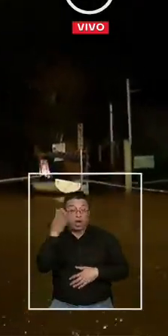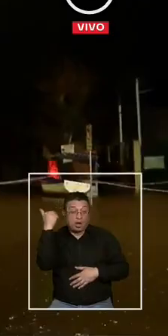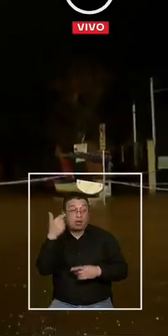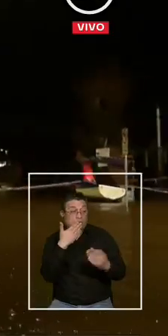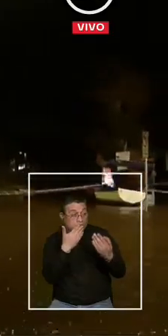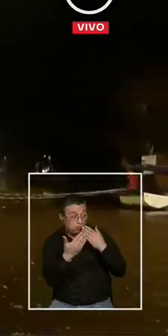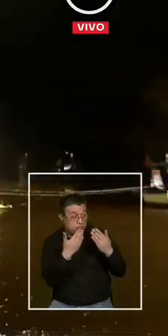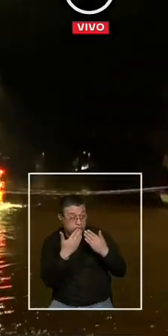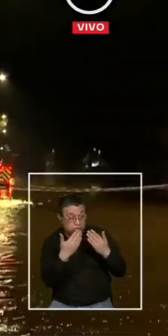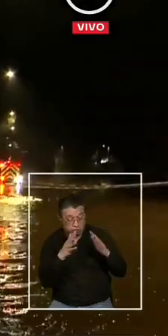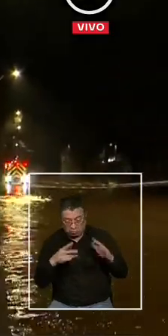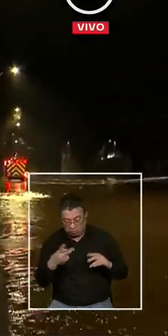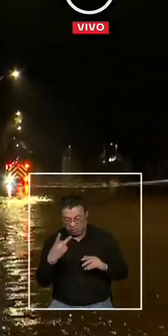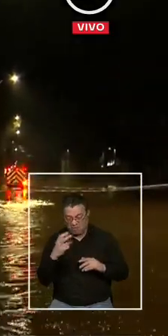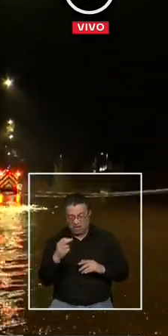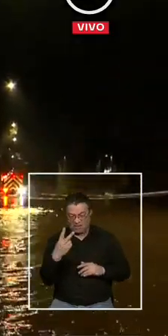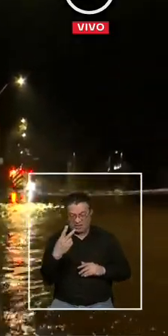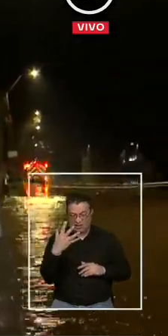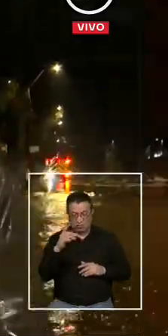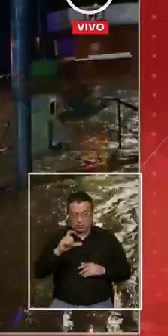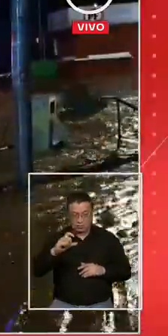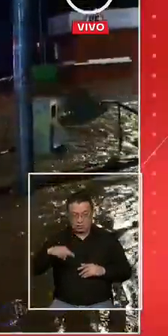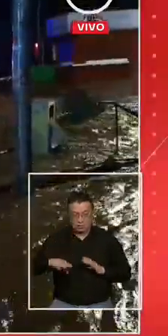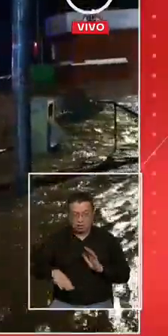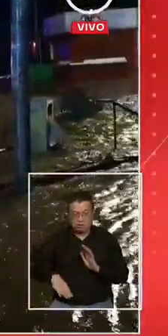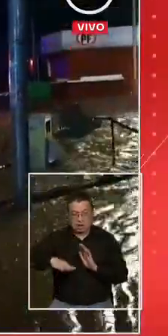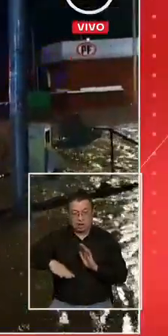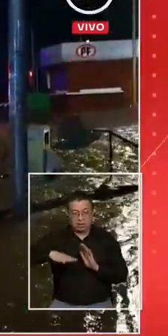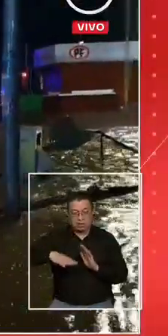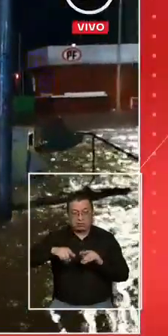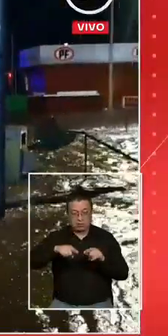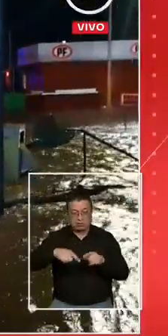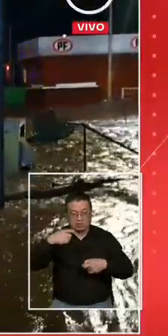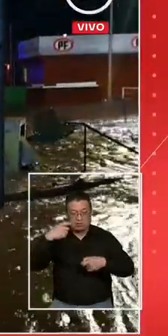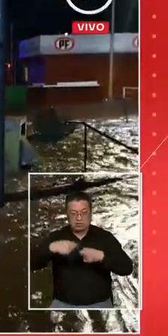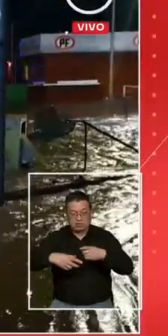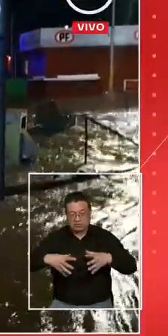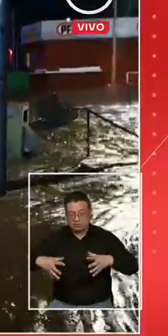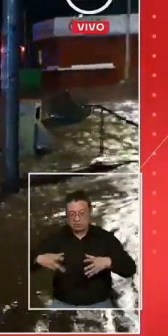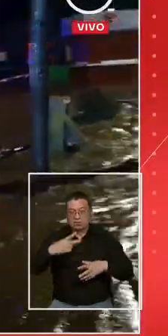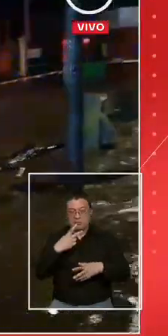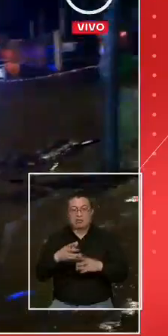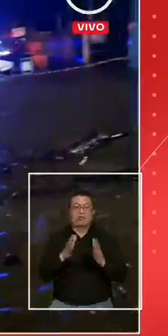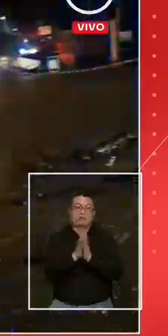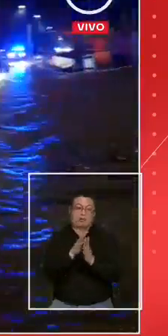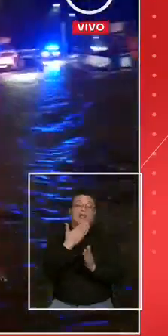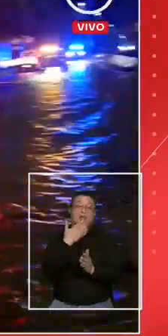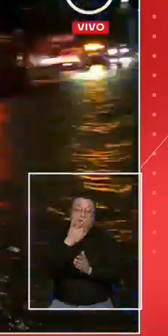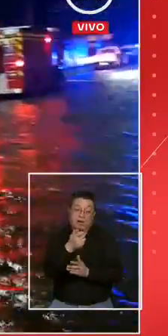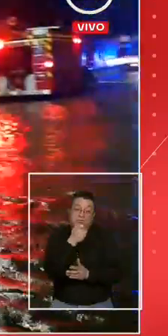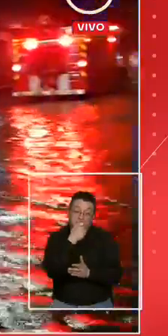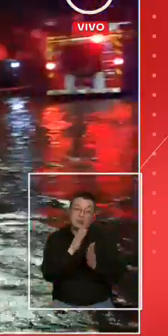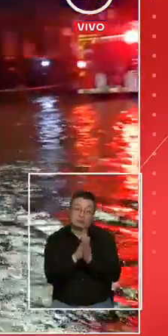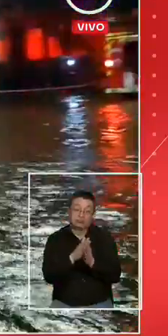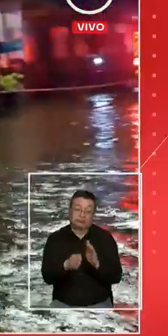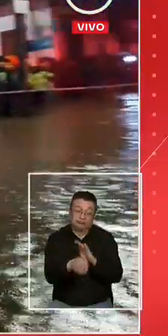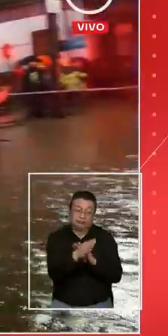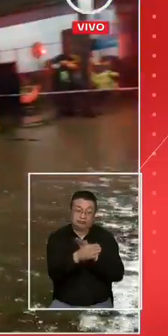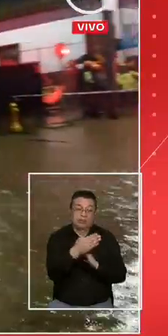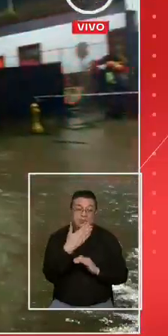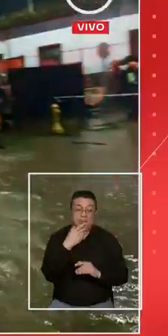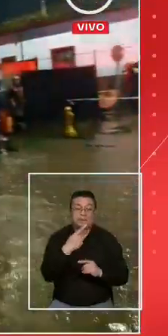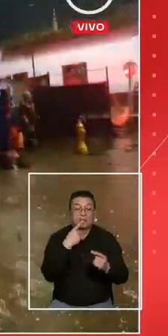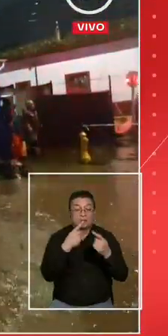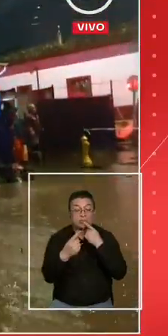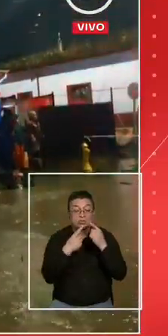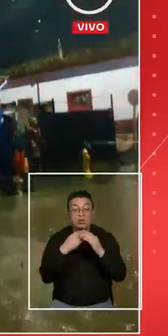por lo menos 20, 25 centímetros más de agua, mire con troncos completos, sí, que pasan acá. Por lo mismo le voy a pedir que nos retiremos de acá, pero, claro. Lo que le preguntaba por las